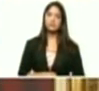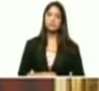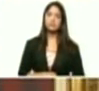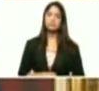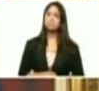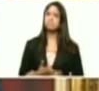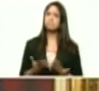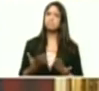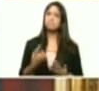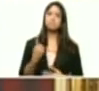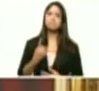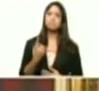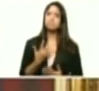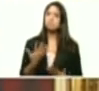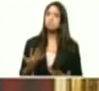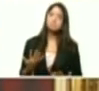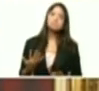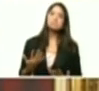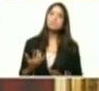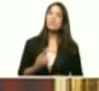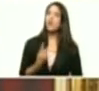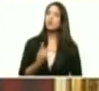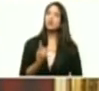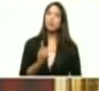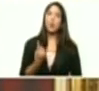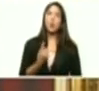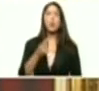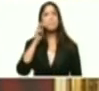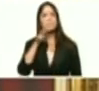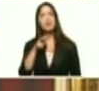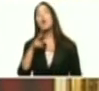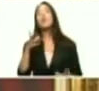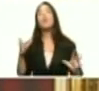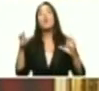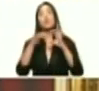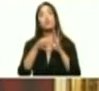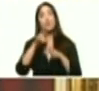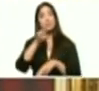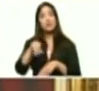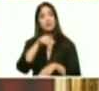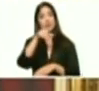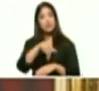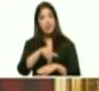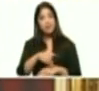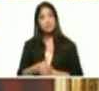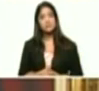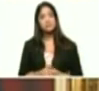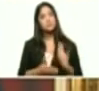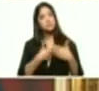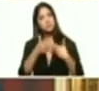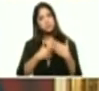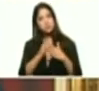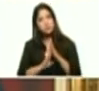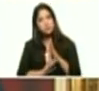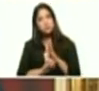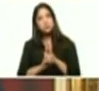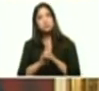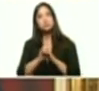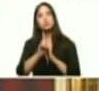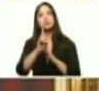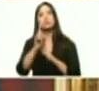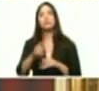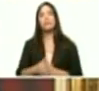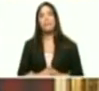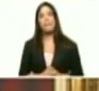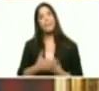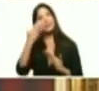bueno, sencillamente, solamente encarándola con la Unión Nacional, iremos superándola. Iremos